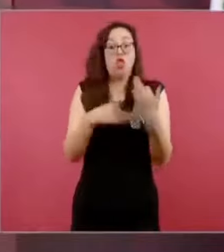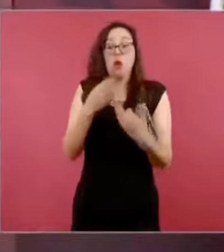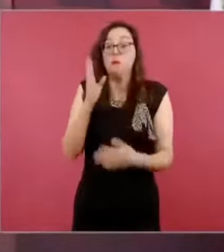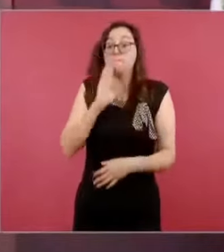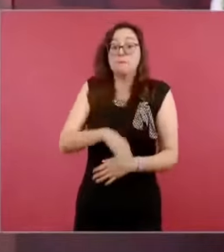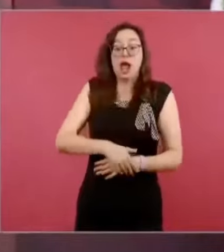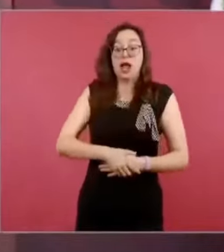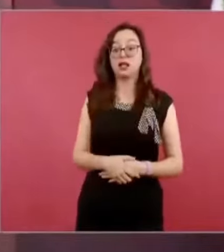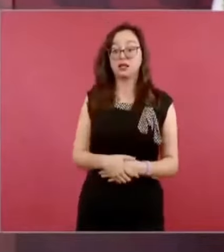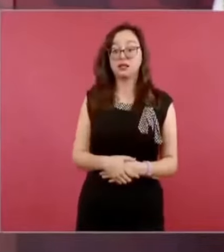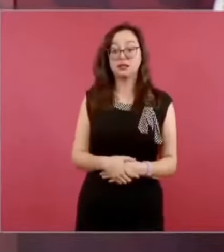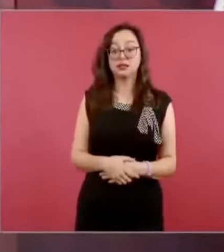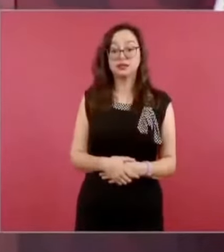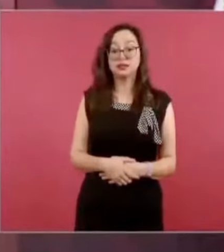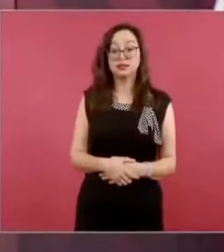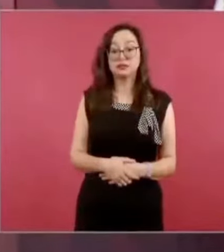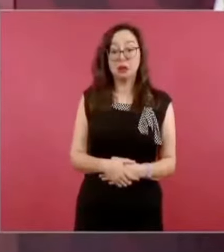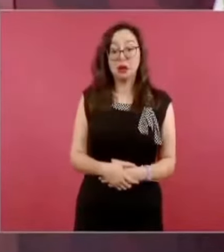y a quién van dirigidas?